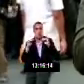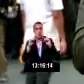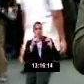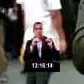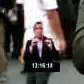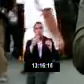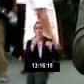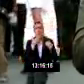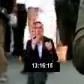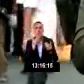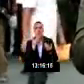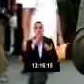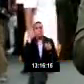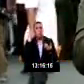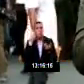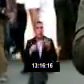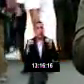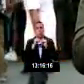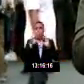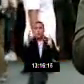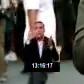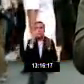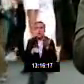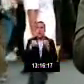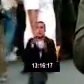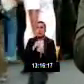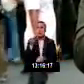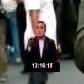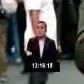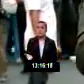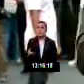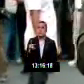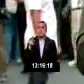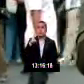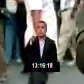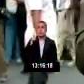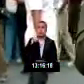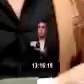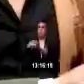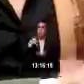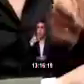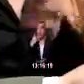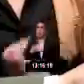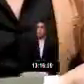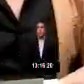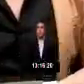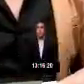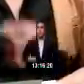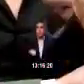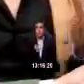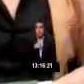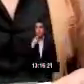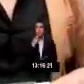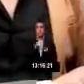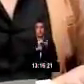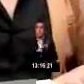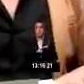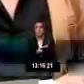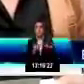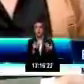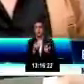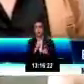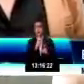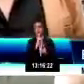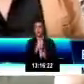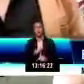para plantear puntos claros en cuanto a lo que está pasando con ellos y al pago de sus pensiones. Dejamos un oficio y vamos a ver la